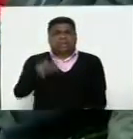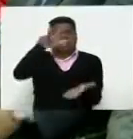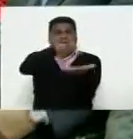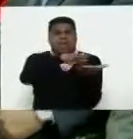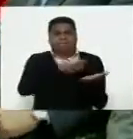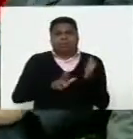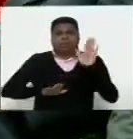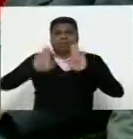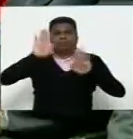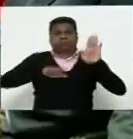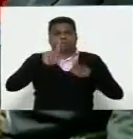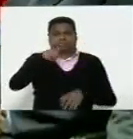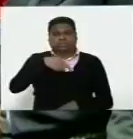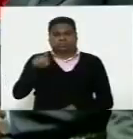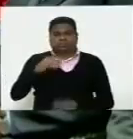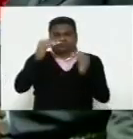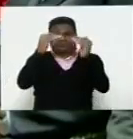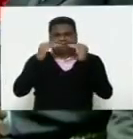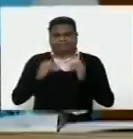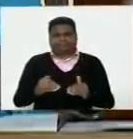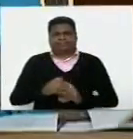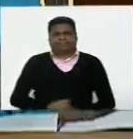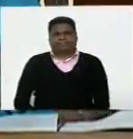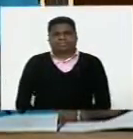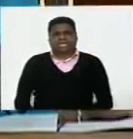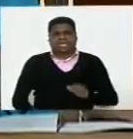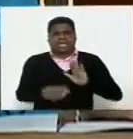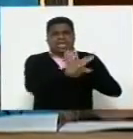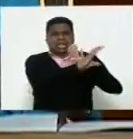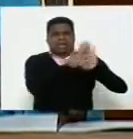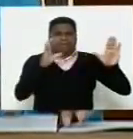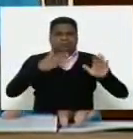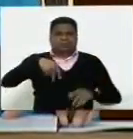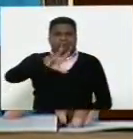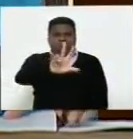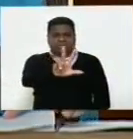aprobado. Siguiente artículo. Capítulo 3.